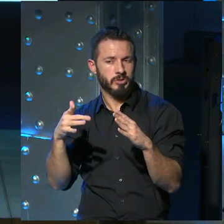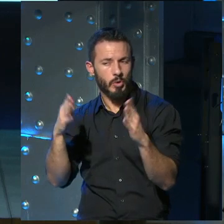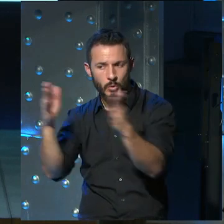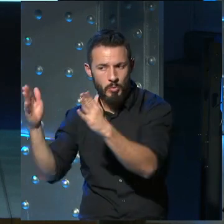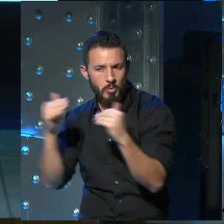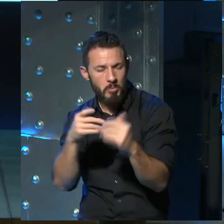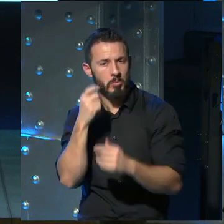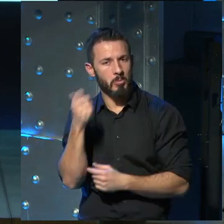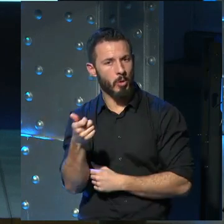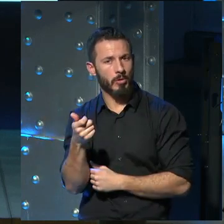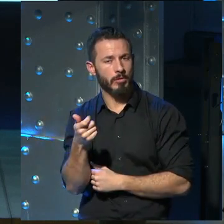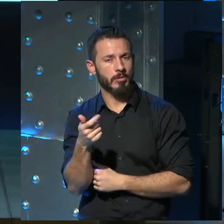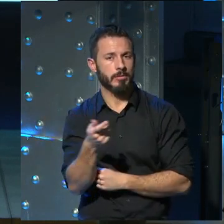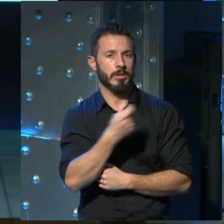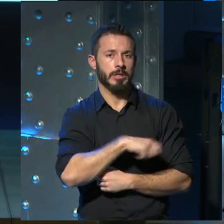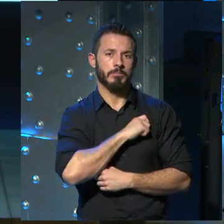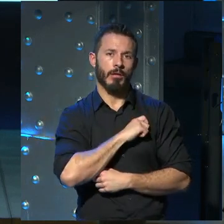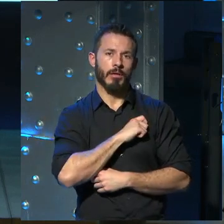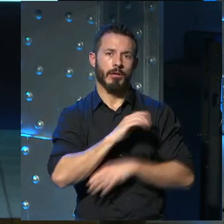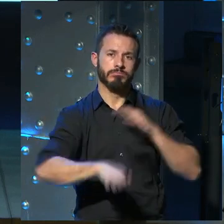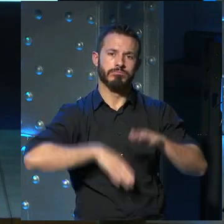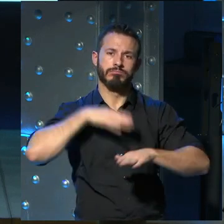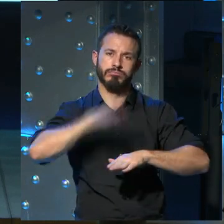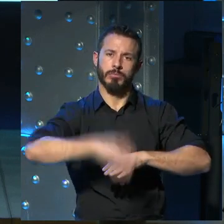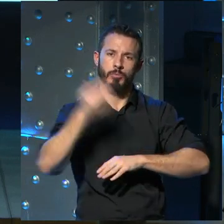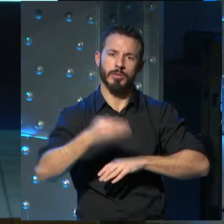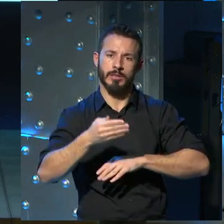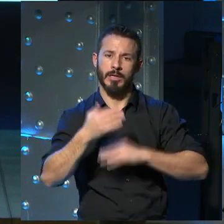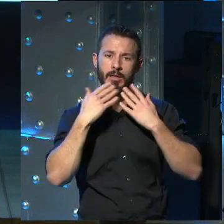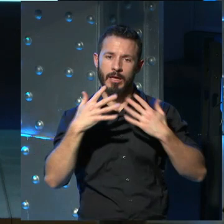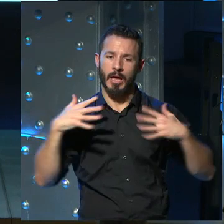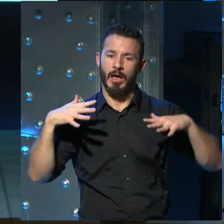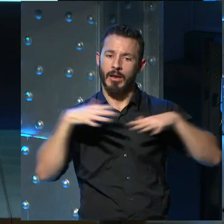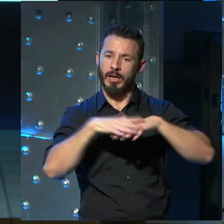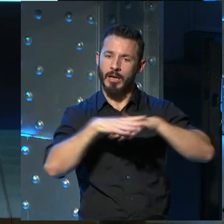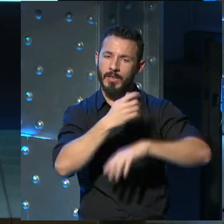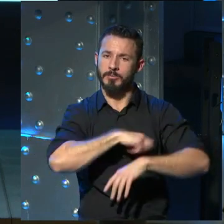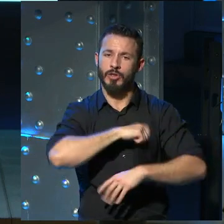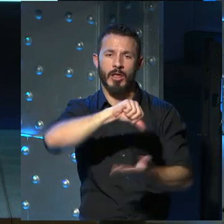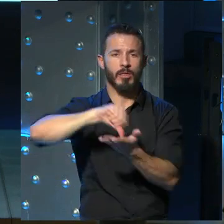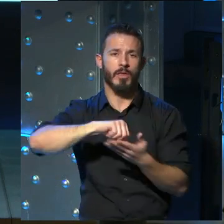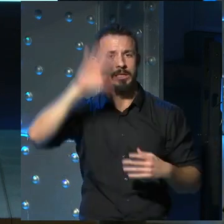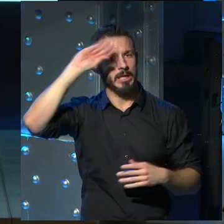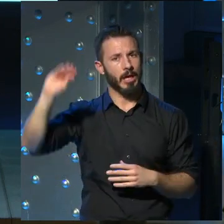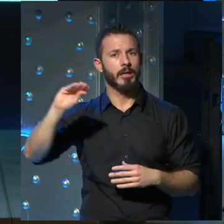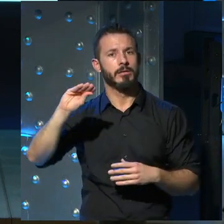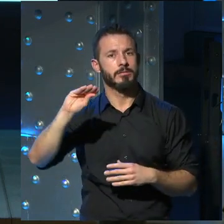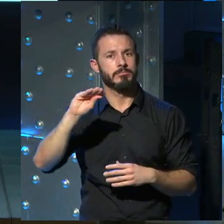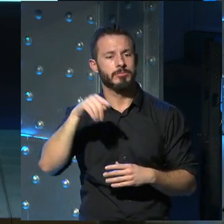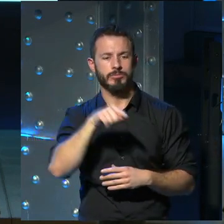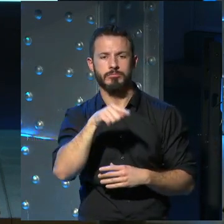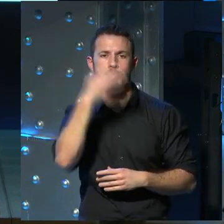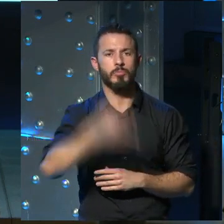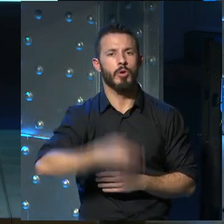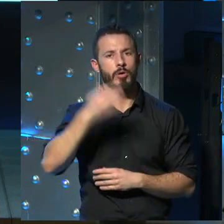Y España, sobre todo, dio un paso sustancial con la creación de la Red Española de Ciudades Inteligentes. También se